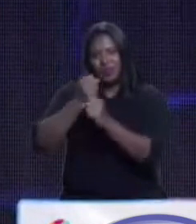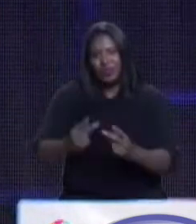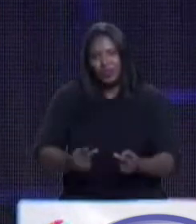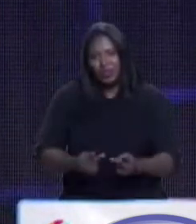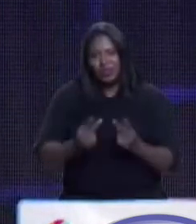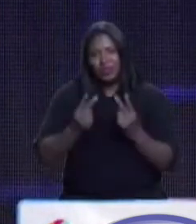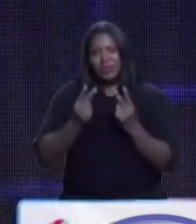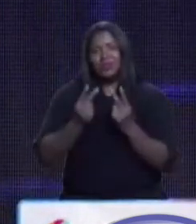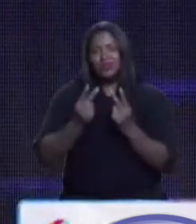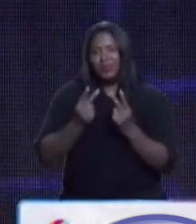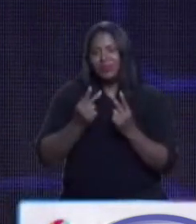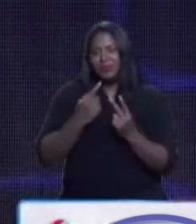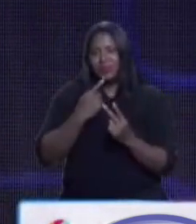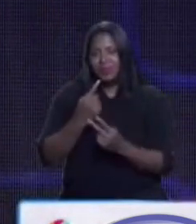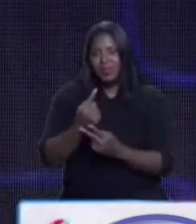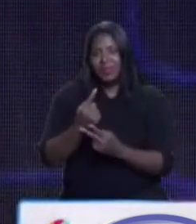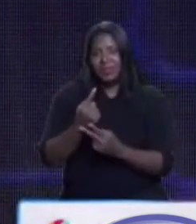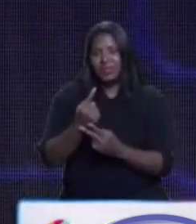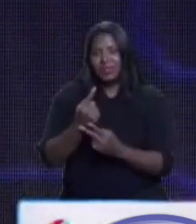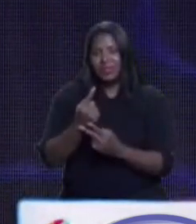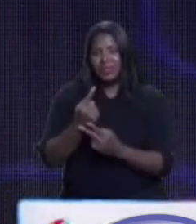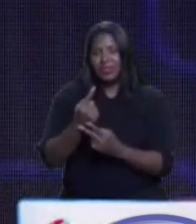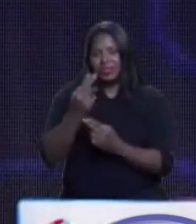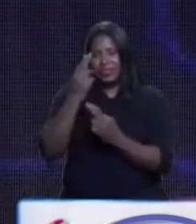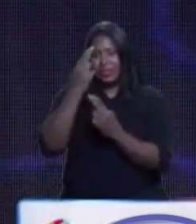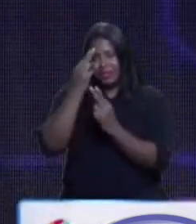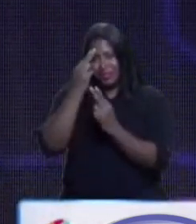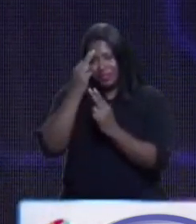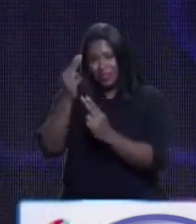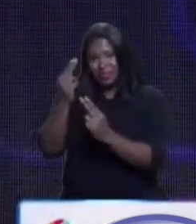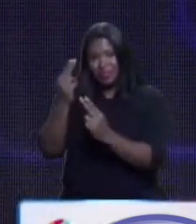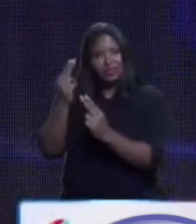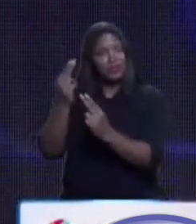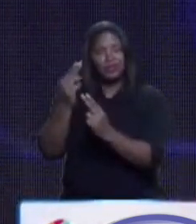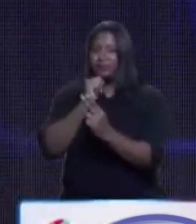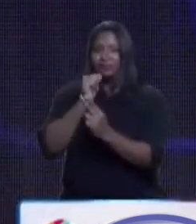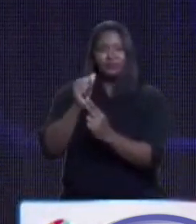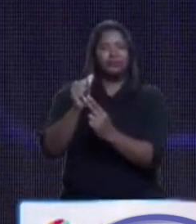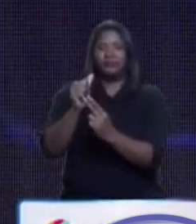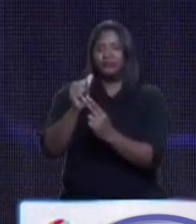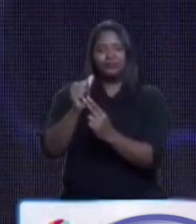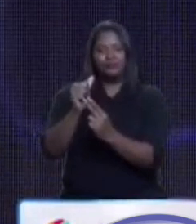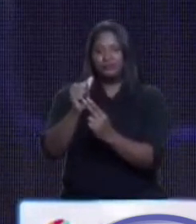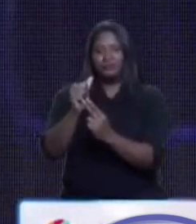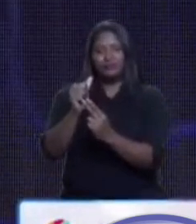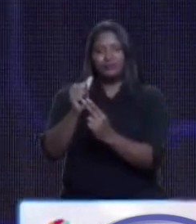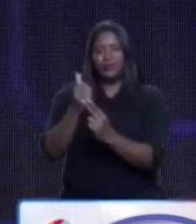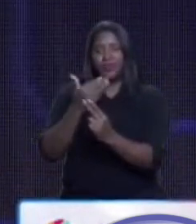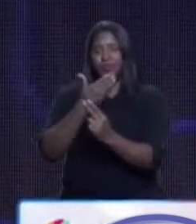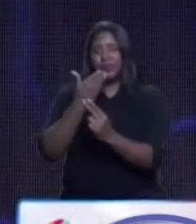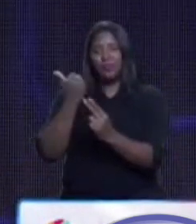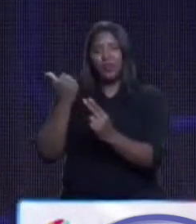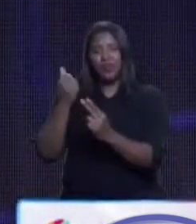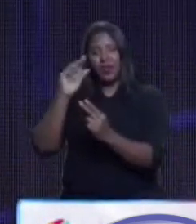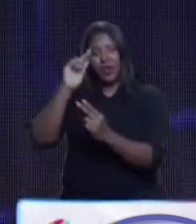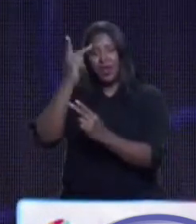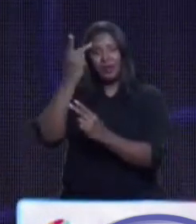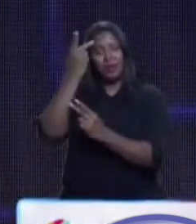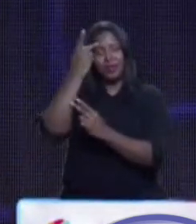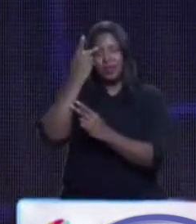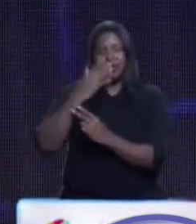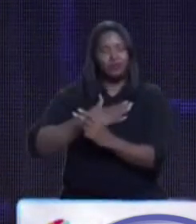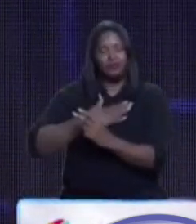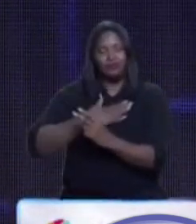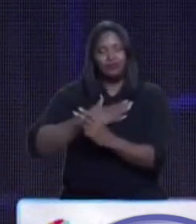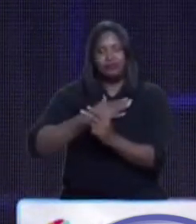tenga que ver yo precisado a deshonrar o sentir vergüenza por mis padres para llegar a un cargo público, mejor dejo la política, porque esto evidentemente no ha sido